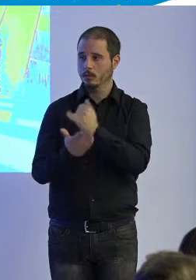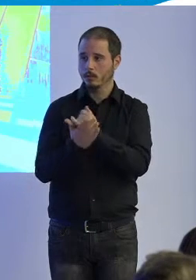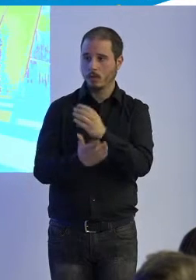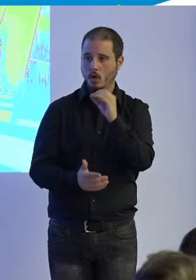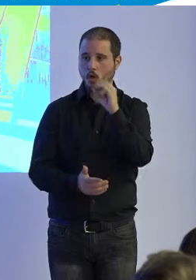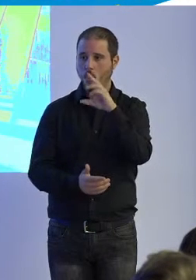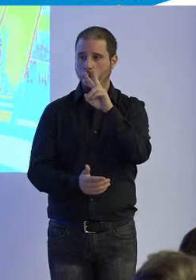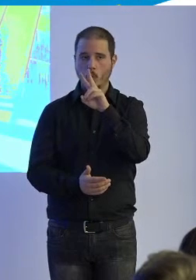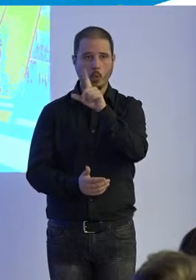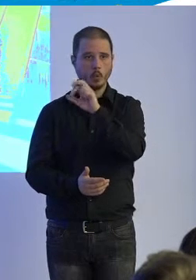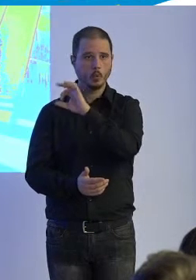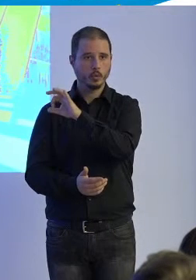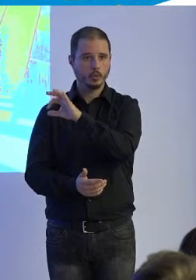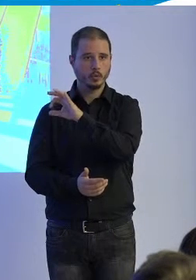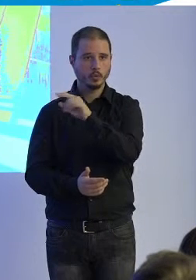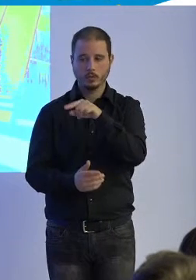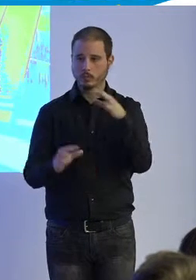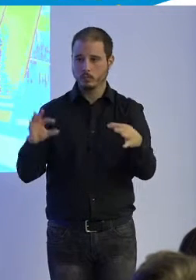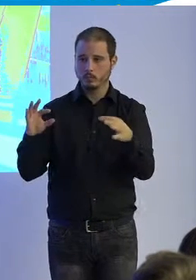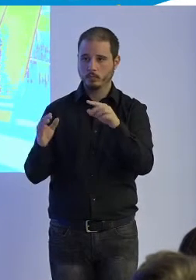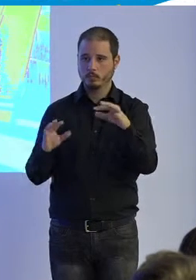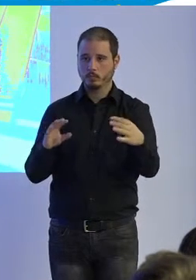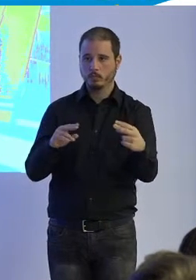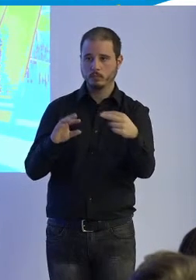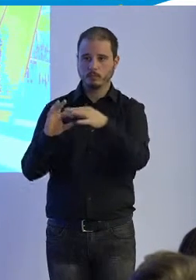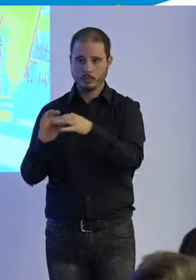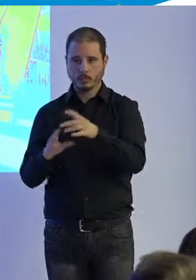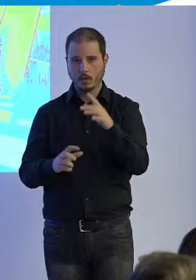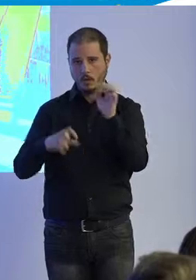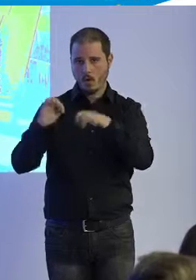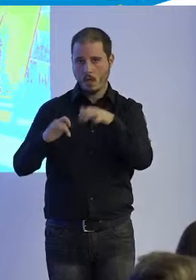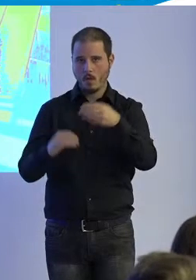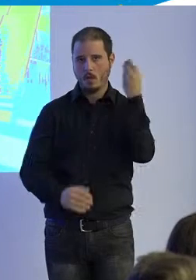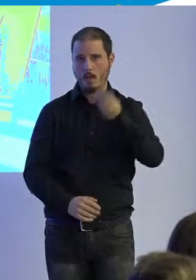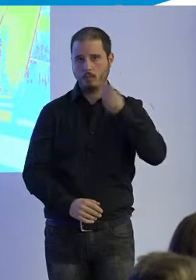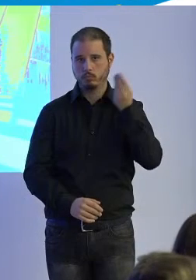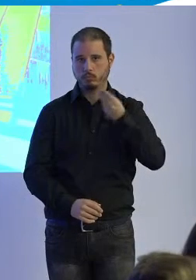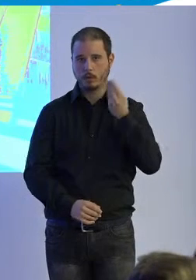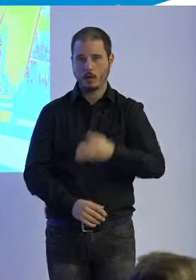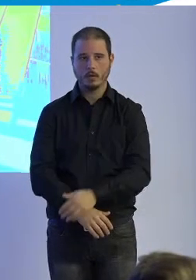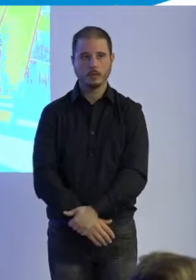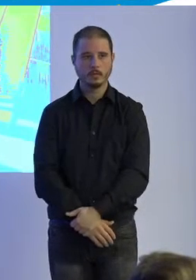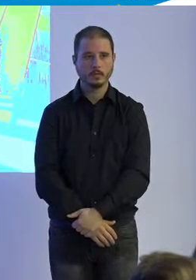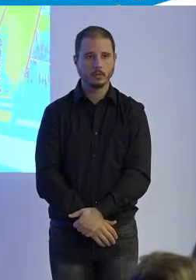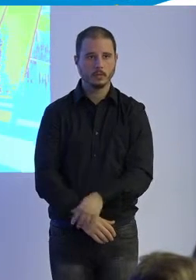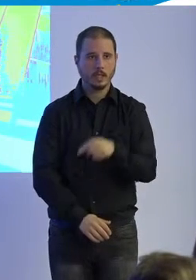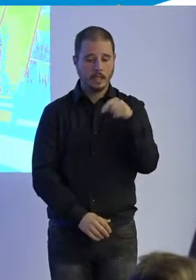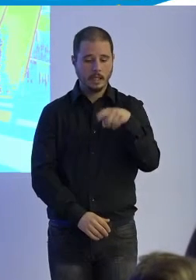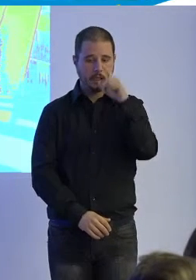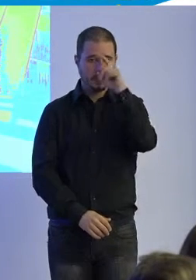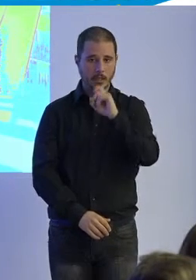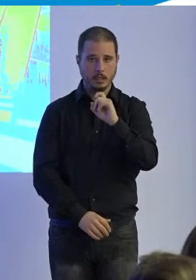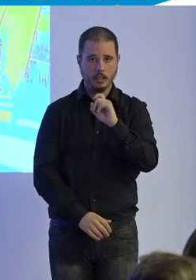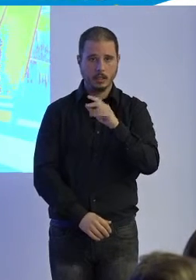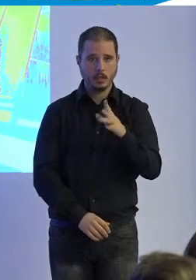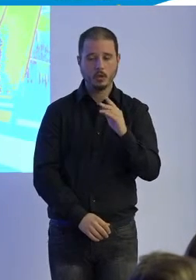Oculus, los ordenadores que están detrás tienen su enjundia. Y Este es el de este año, julio